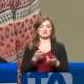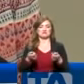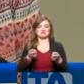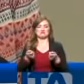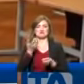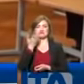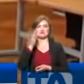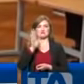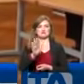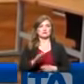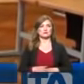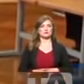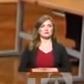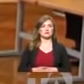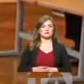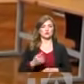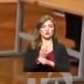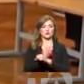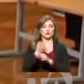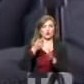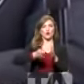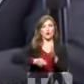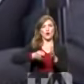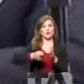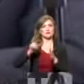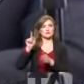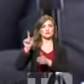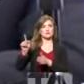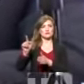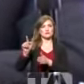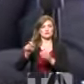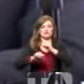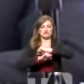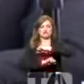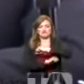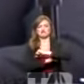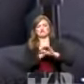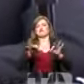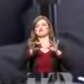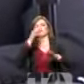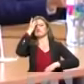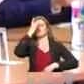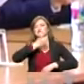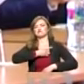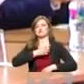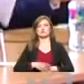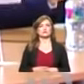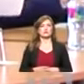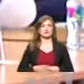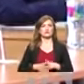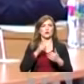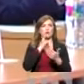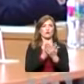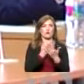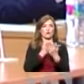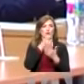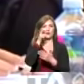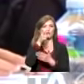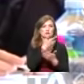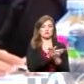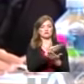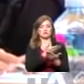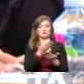para enfrentar. Durante una hora, el juez Iván Saquicela fundamentó su decisión. Anunció que los elementos de convicción presentados por